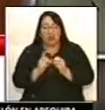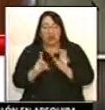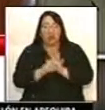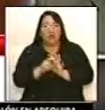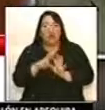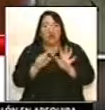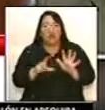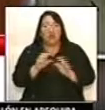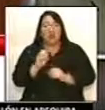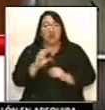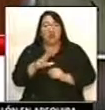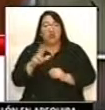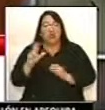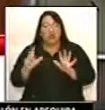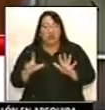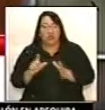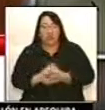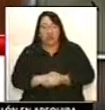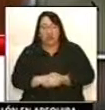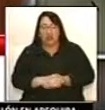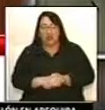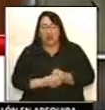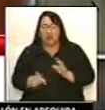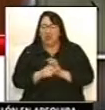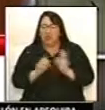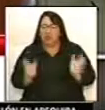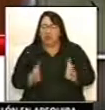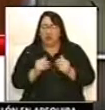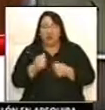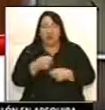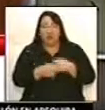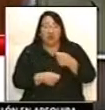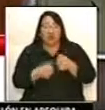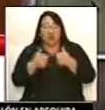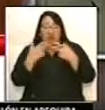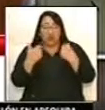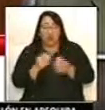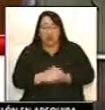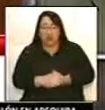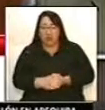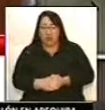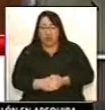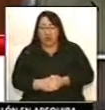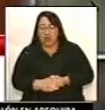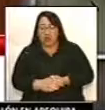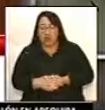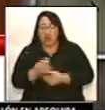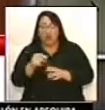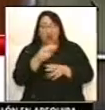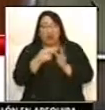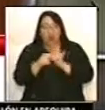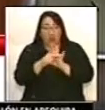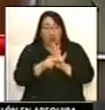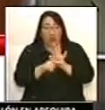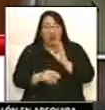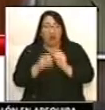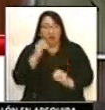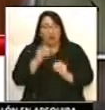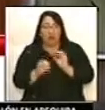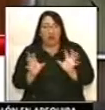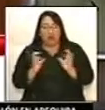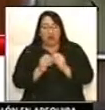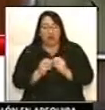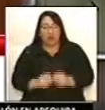Ley 27037, Ley de Promoción de la Inversión en la Amazonía, y su norma modificatoria complementarias